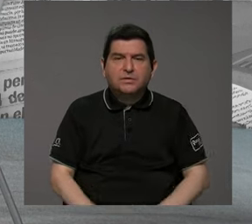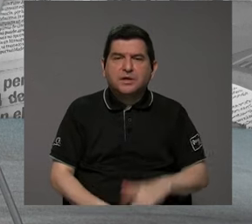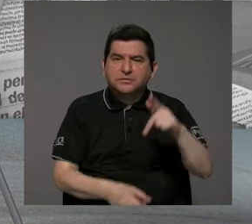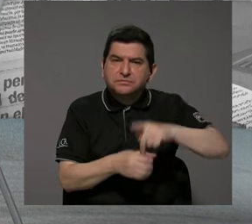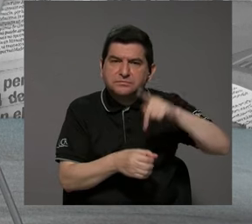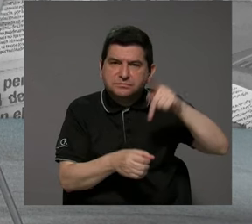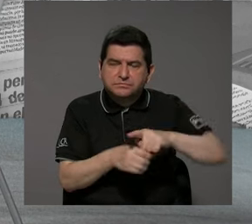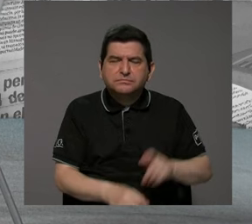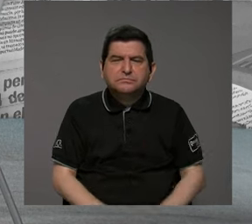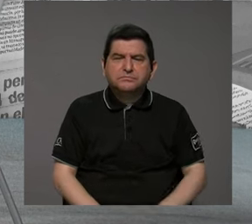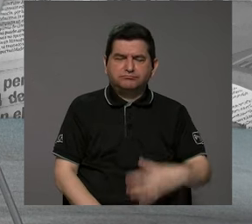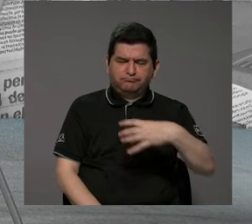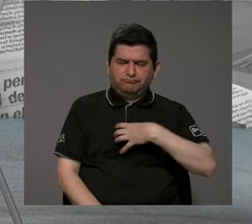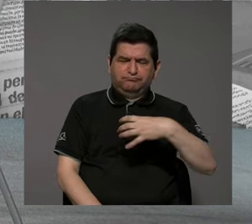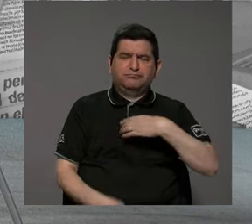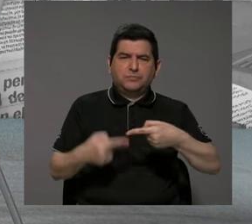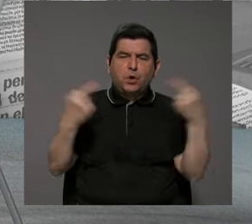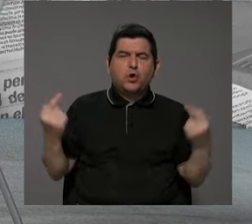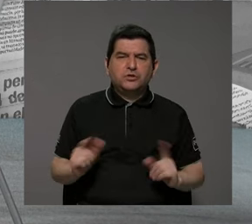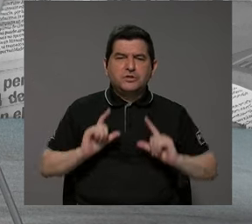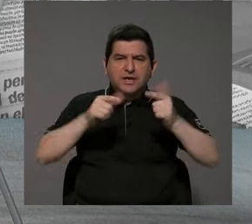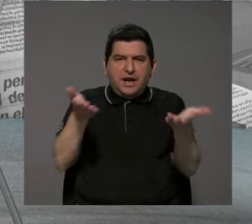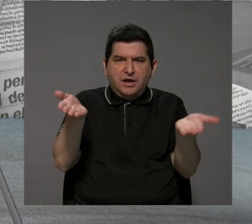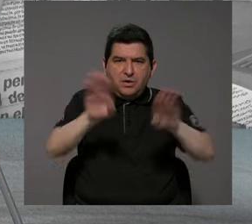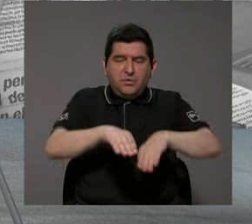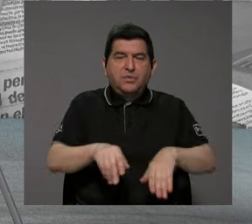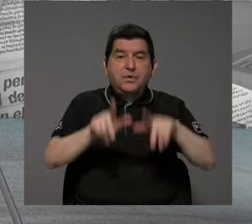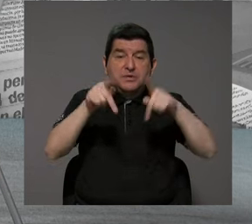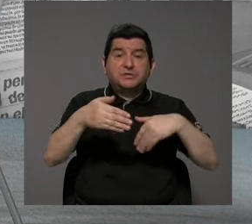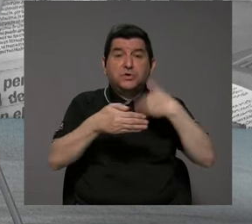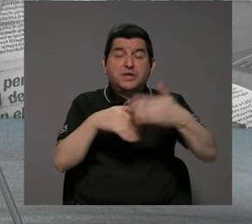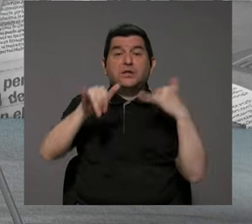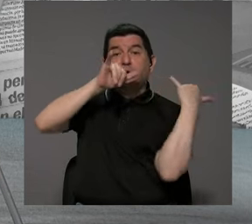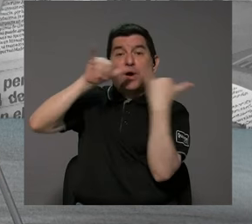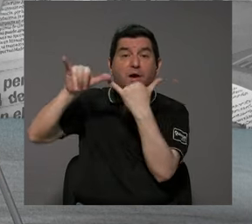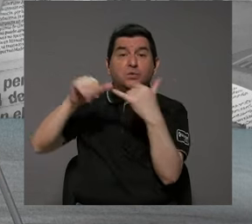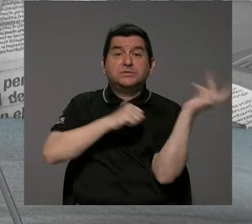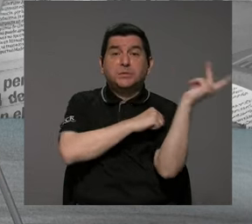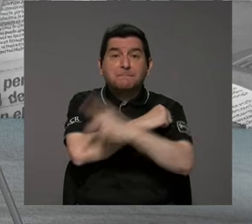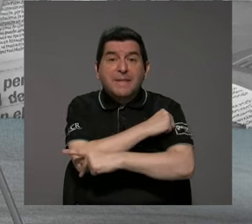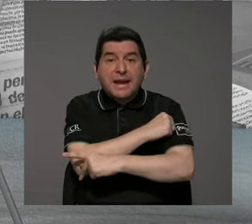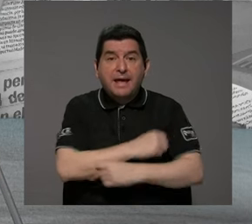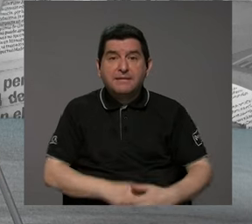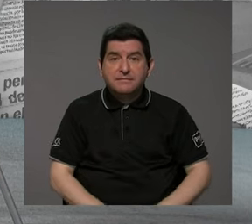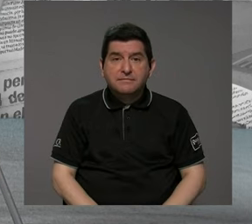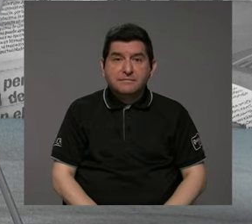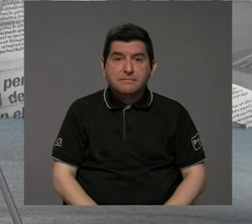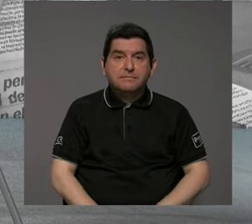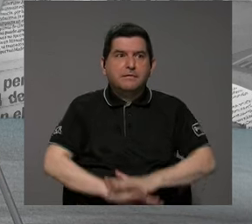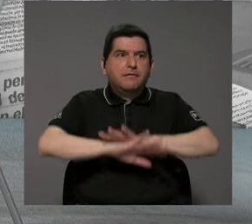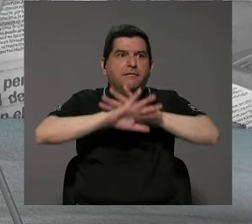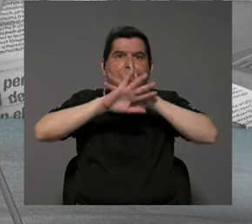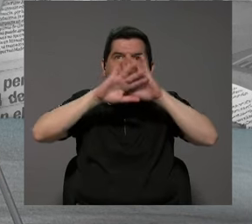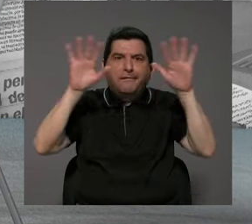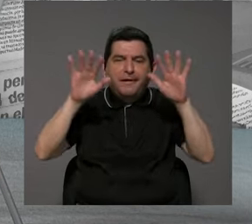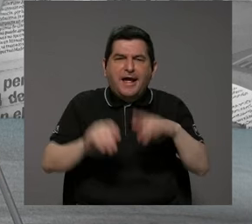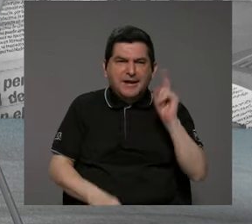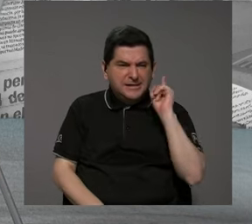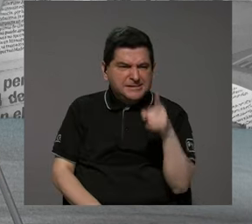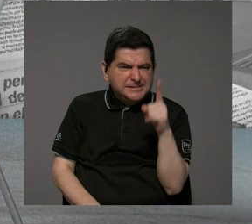participaron en las protestas contra el ryo sanitario finalmente luego fueron acusadas penalmente en un una Clara